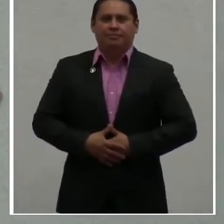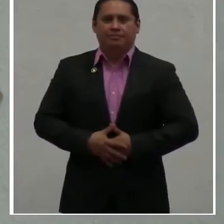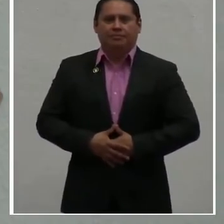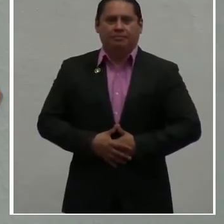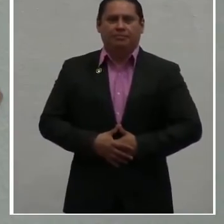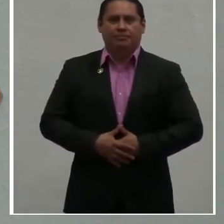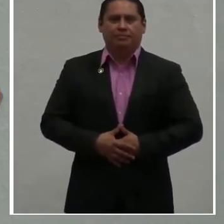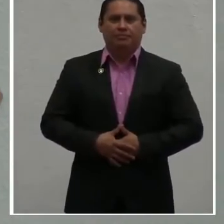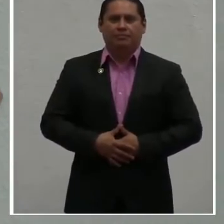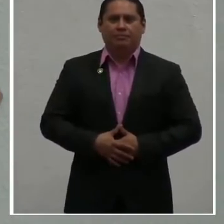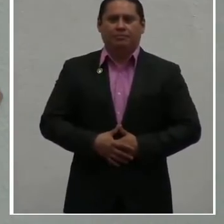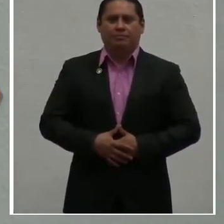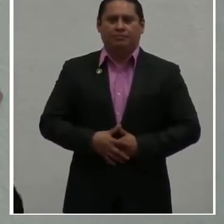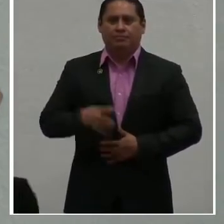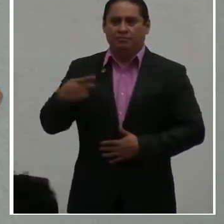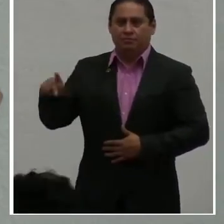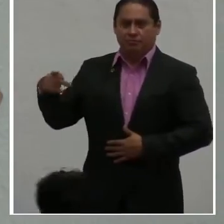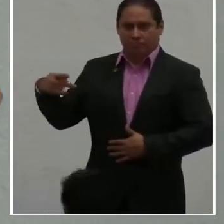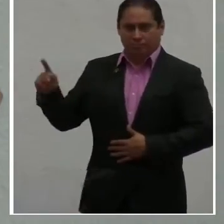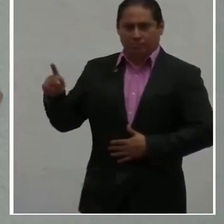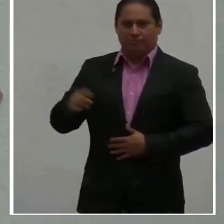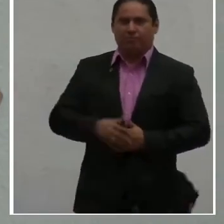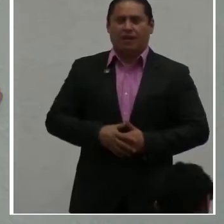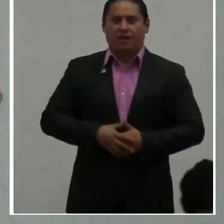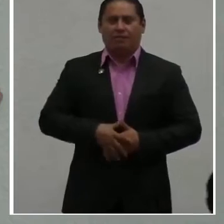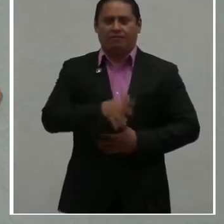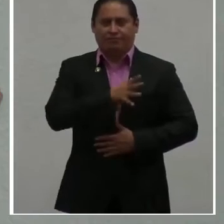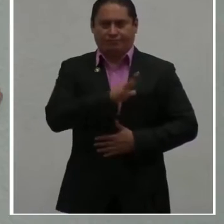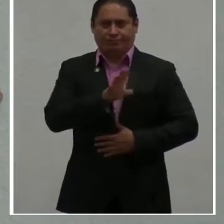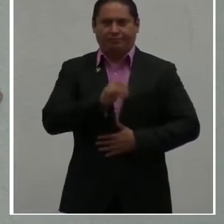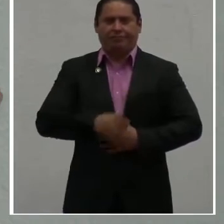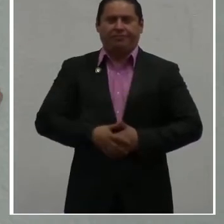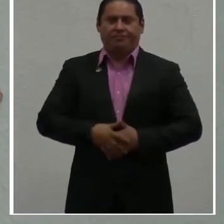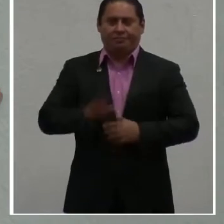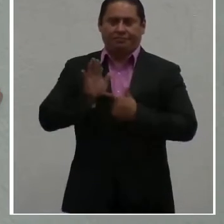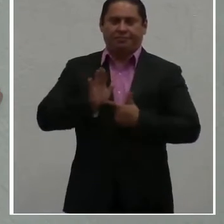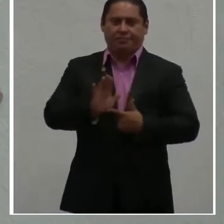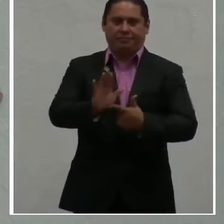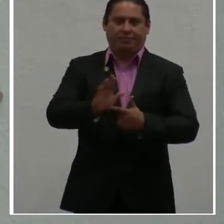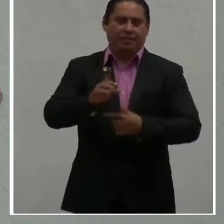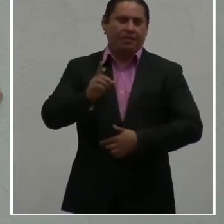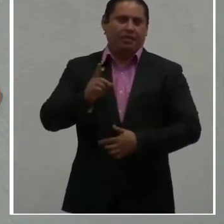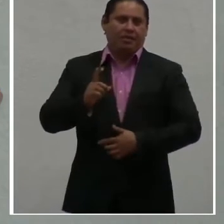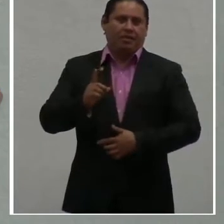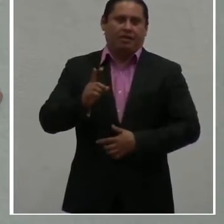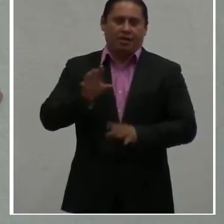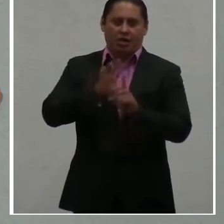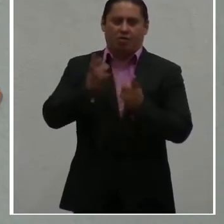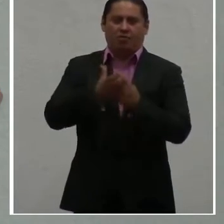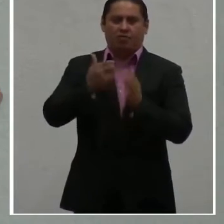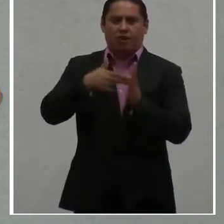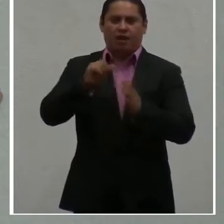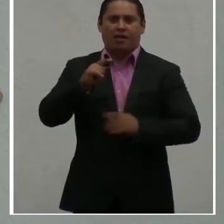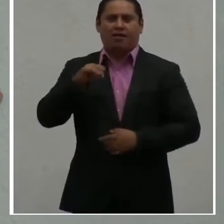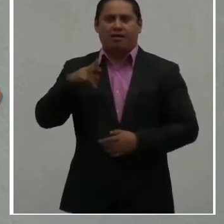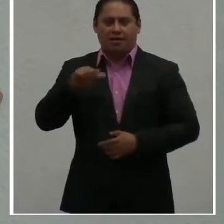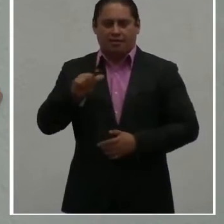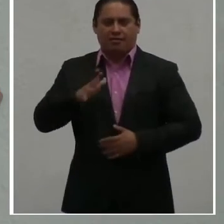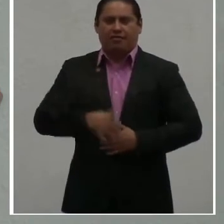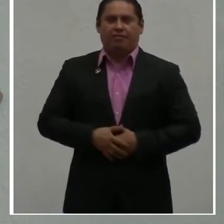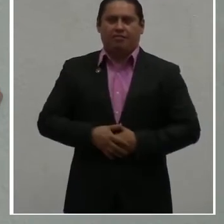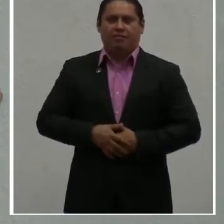Mi posición es en lo general al dictamen que se presenta a la Comisión de Hacienda respecto a la aprobación del decreto por el